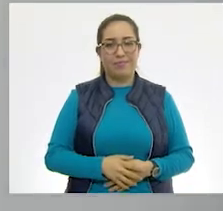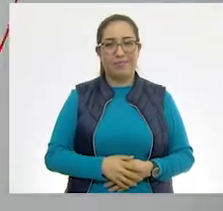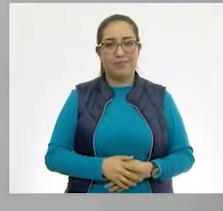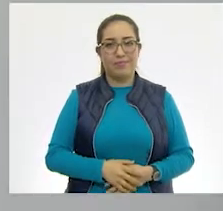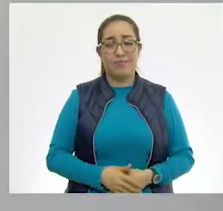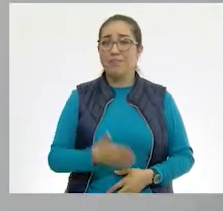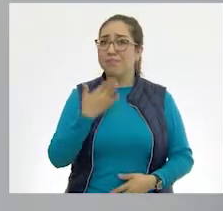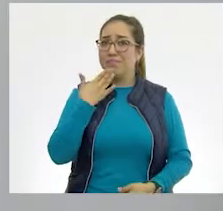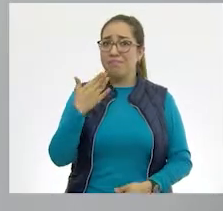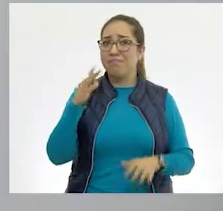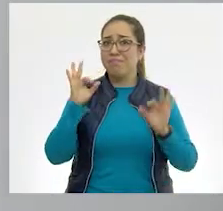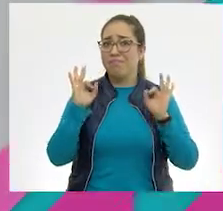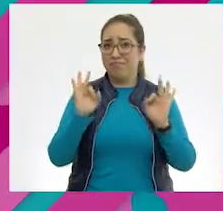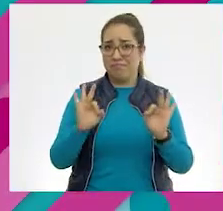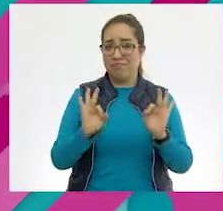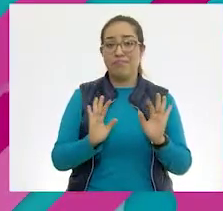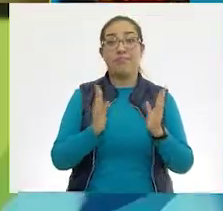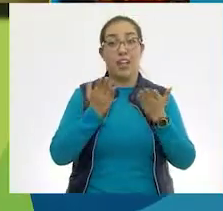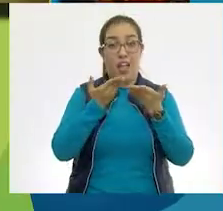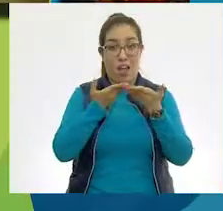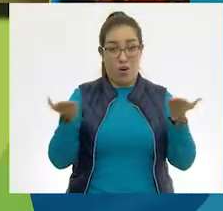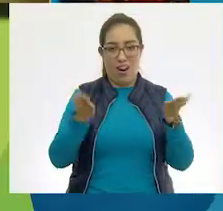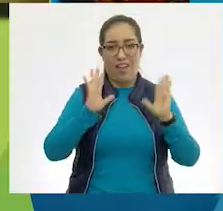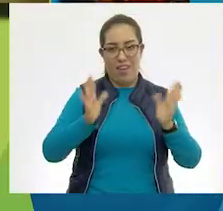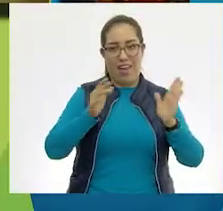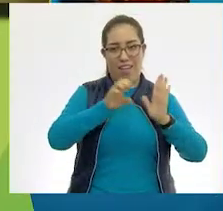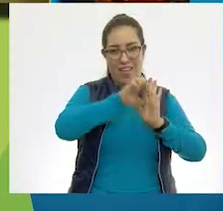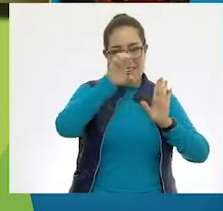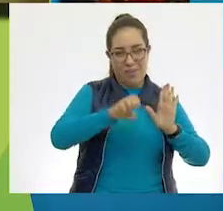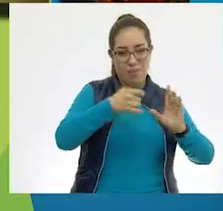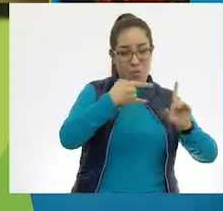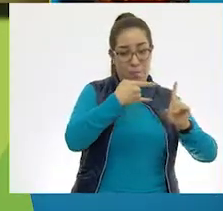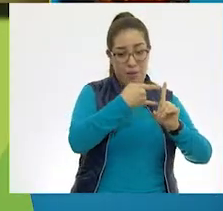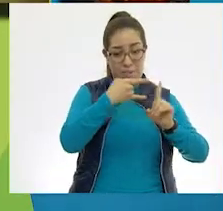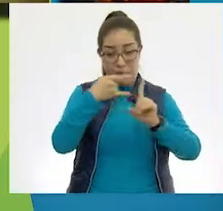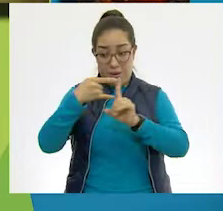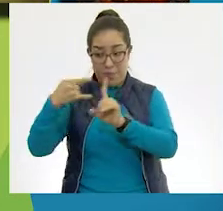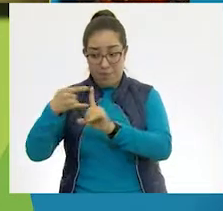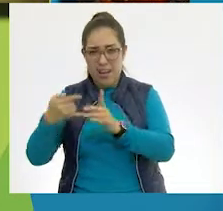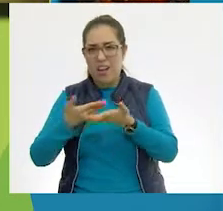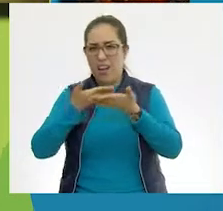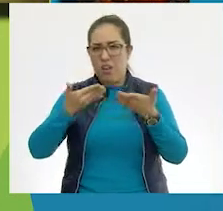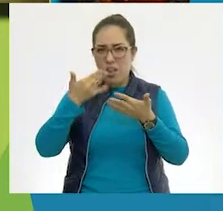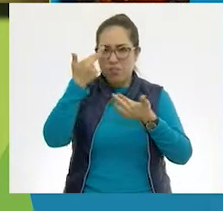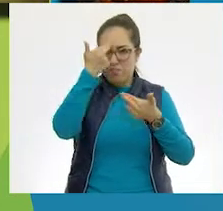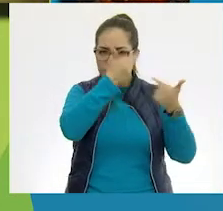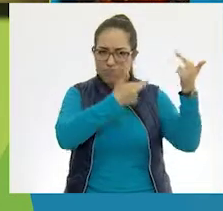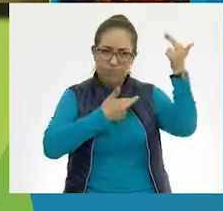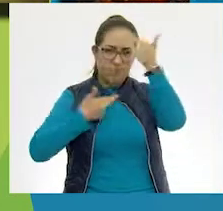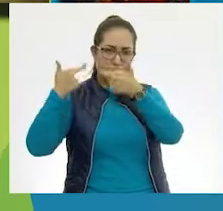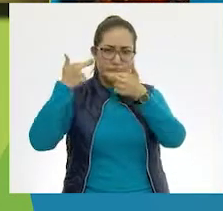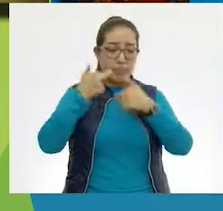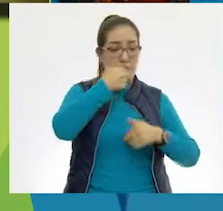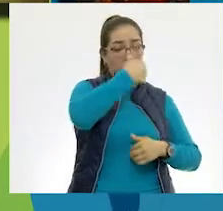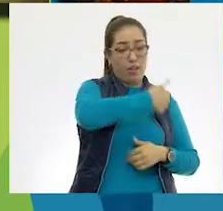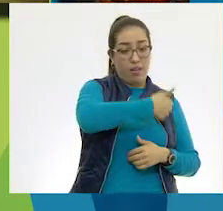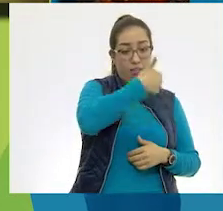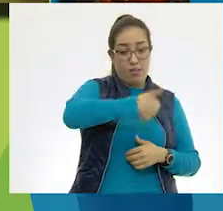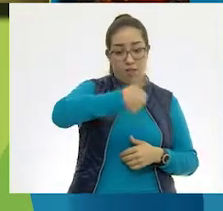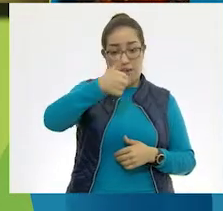Muy bien, ahora que ya tenemos los ejemplos de cada grupo, analizaremos de cada uno la siguiente